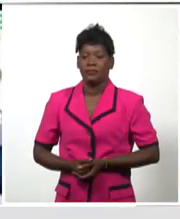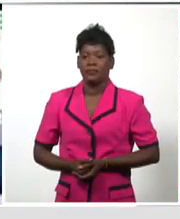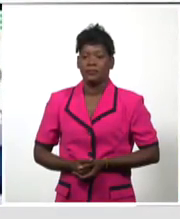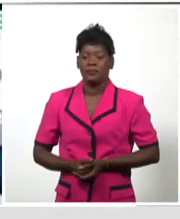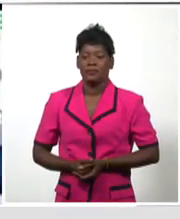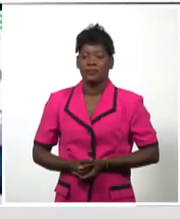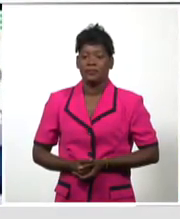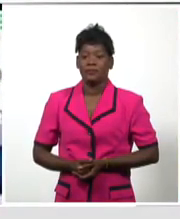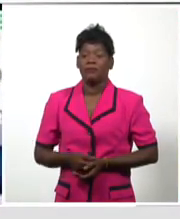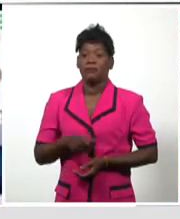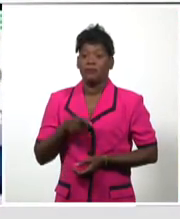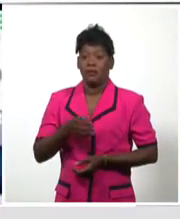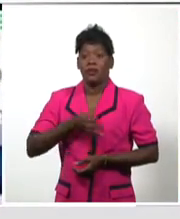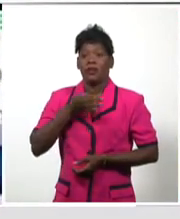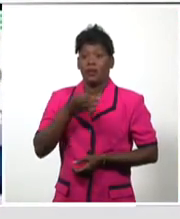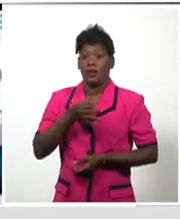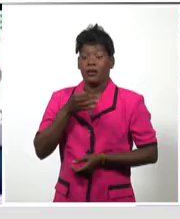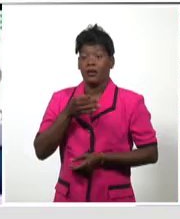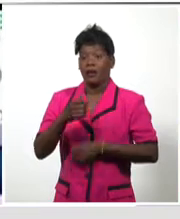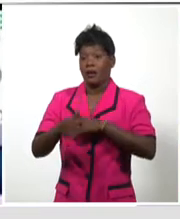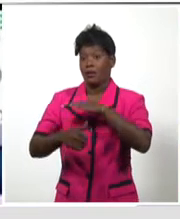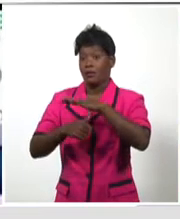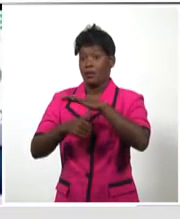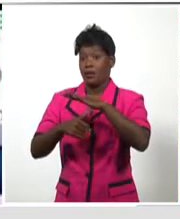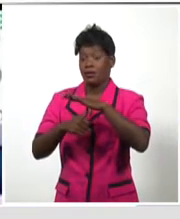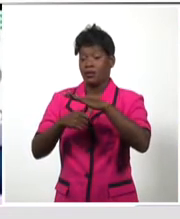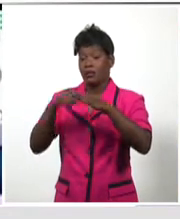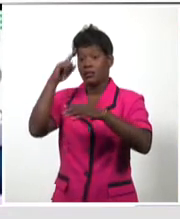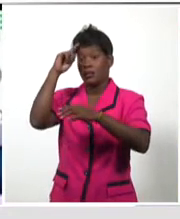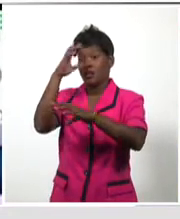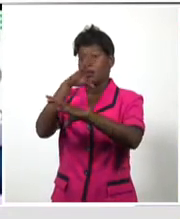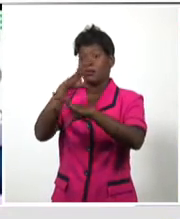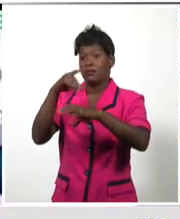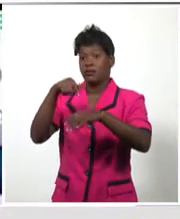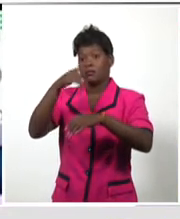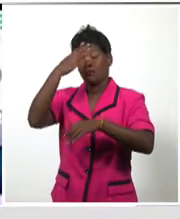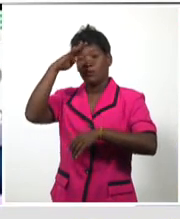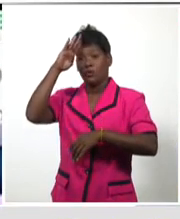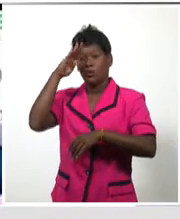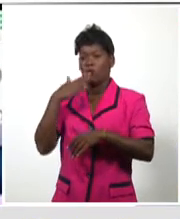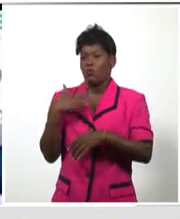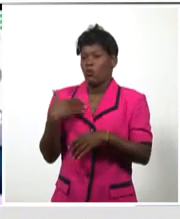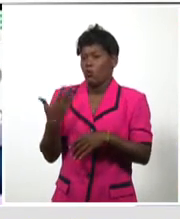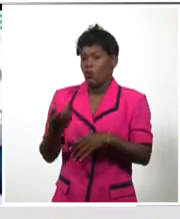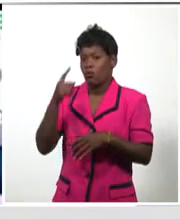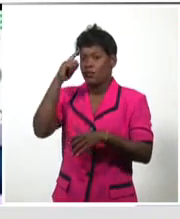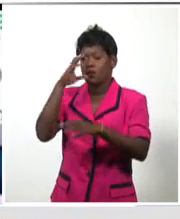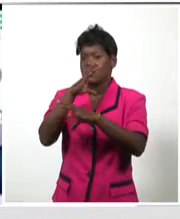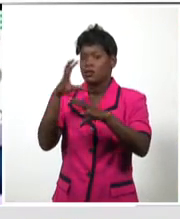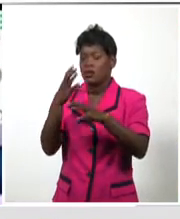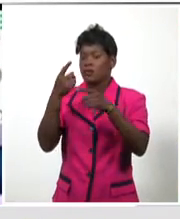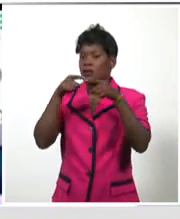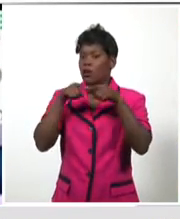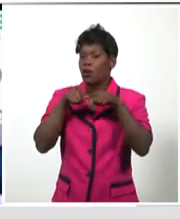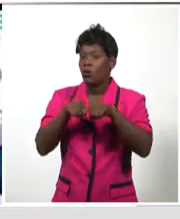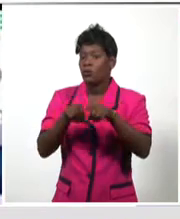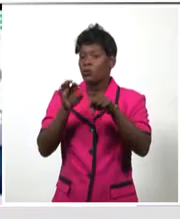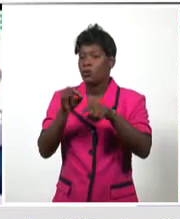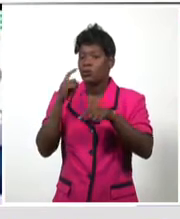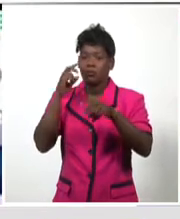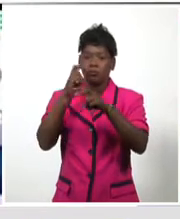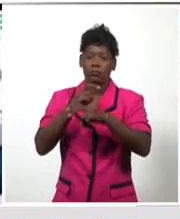Se refería el presidente de la Academia de Ciencias de Cuba cómo la ciencia ha estado también en la vanguardia de este enfrentamiento a la COVID-19 y yo les decía hace un